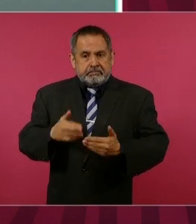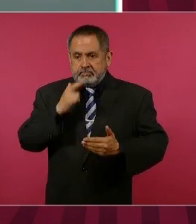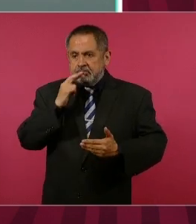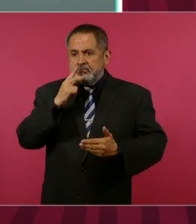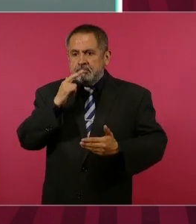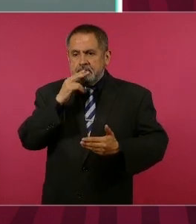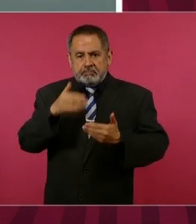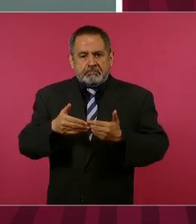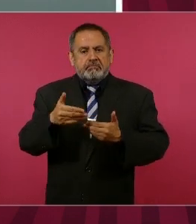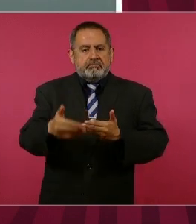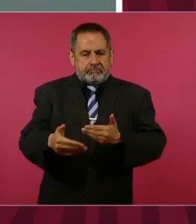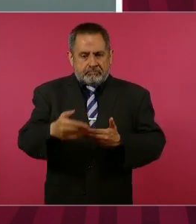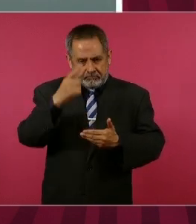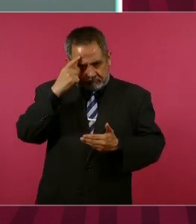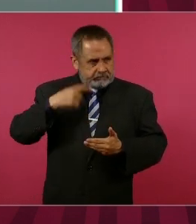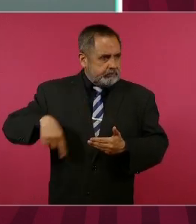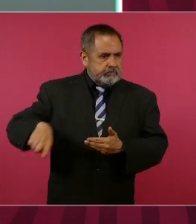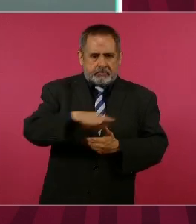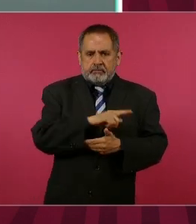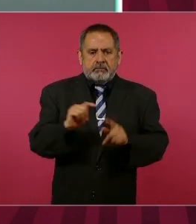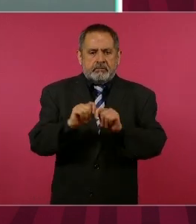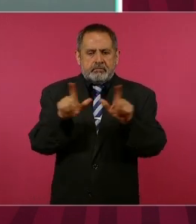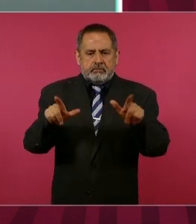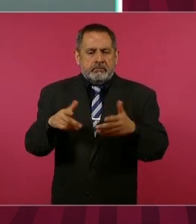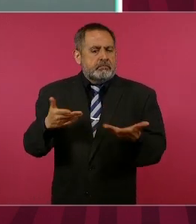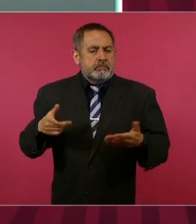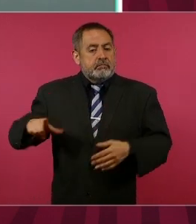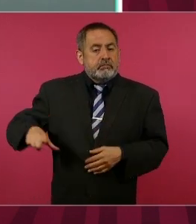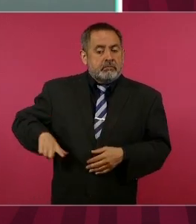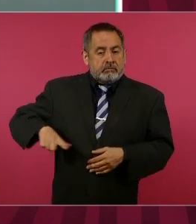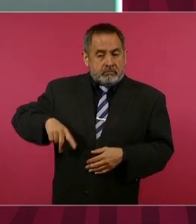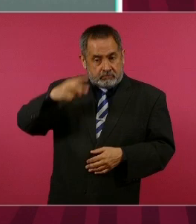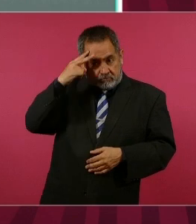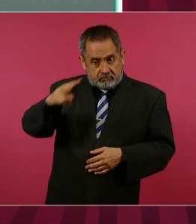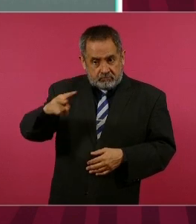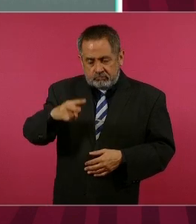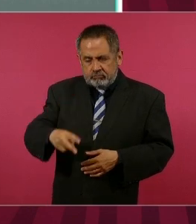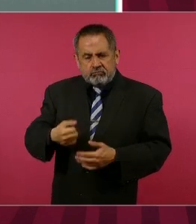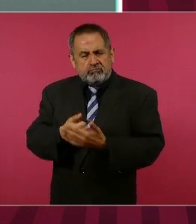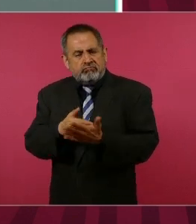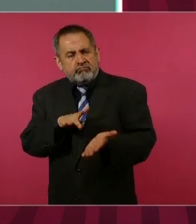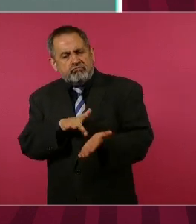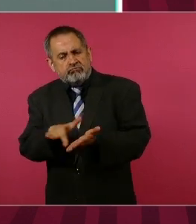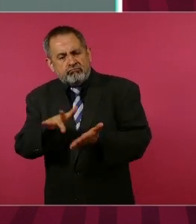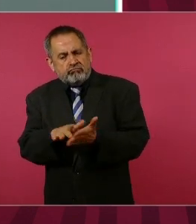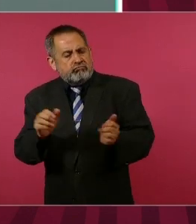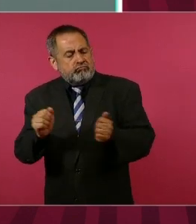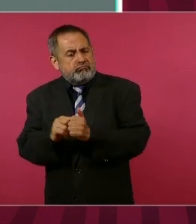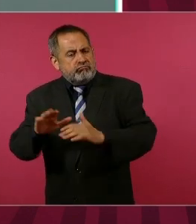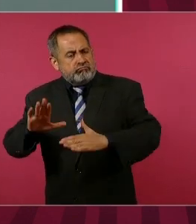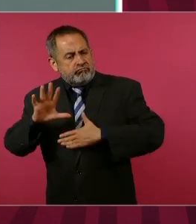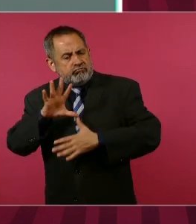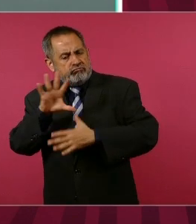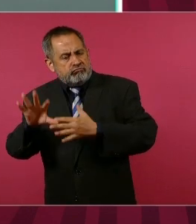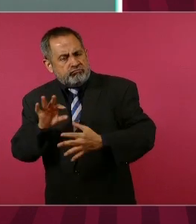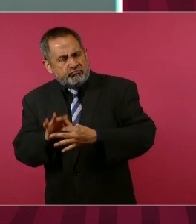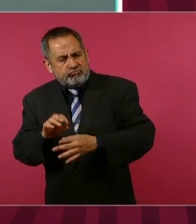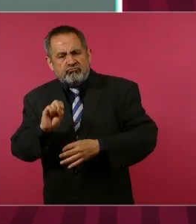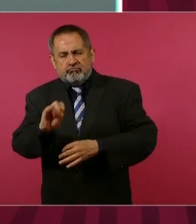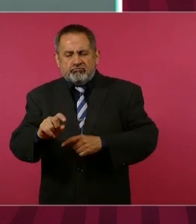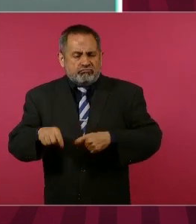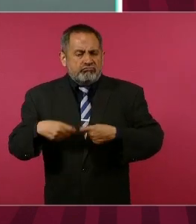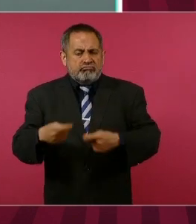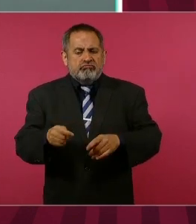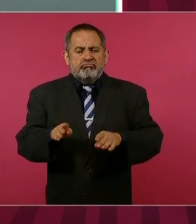para Tlaxcala, en el que el gobierno de México reafirma su compromiso para ampliar y